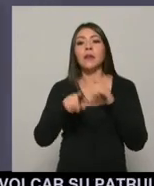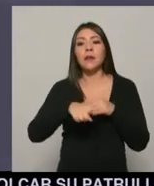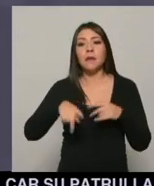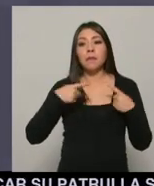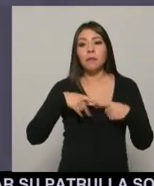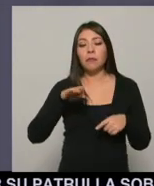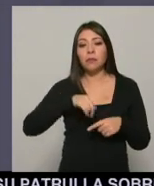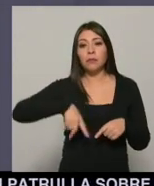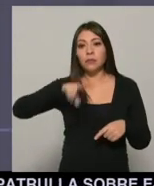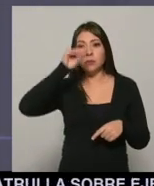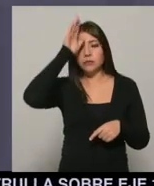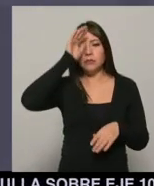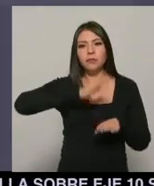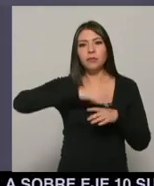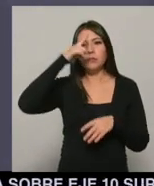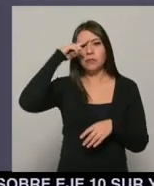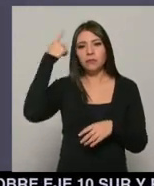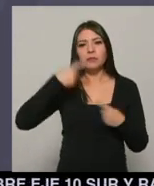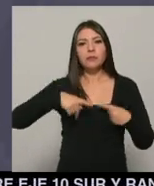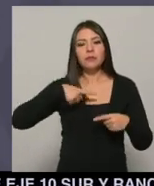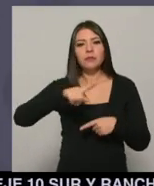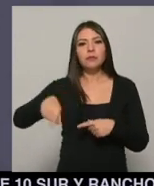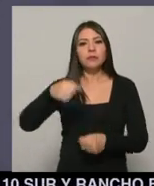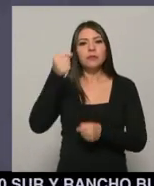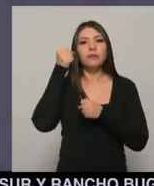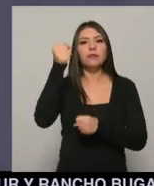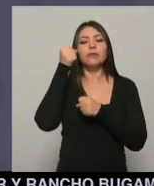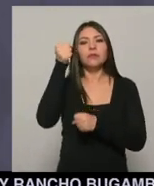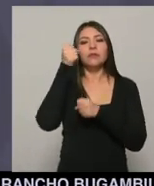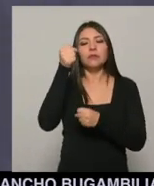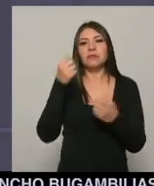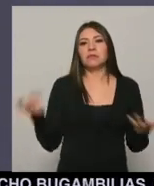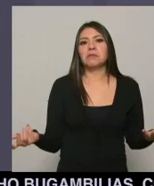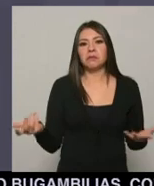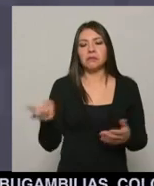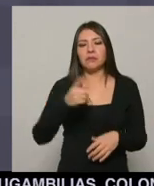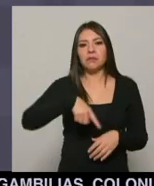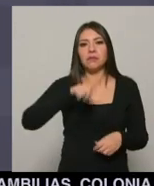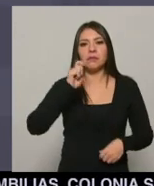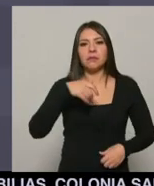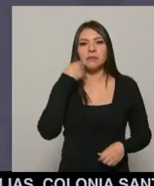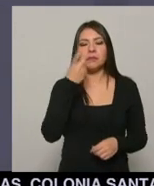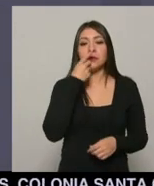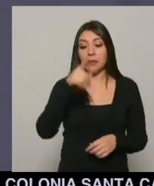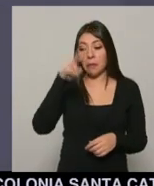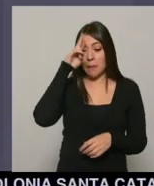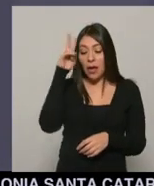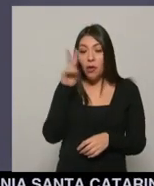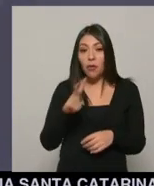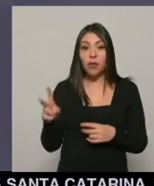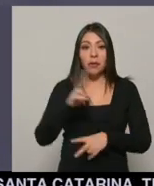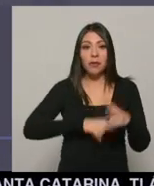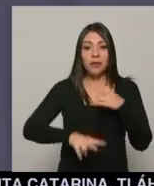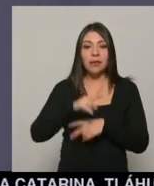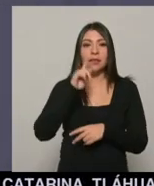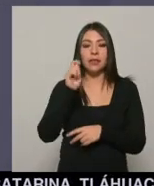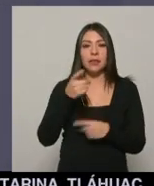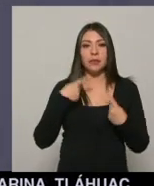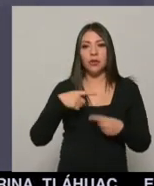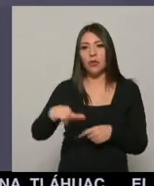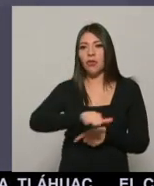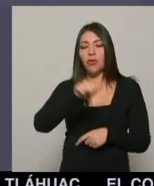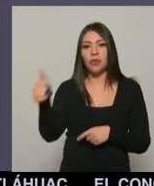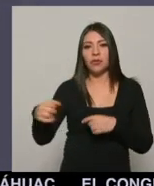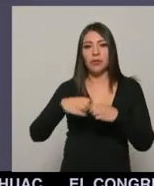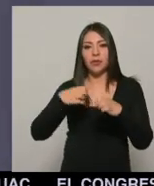fácil la protesta, y no hay la protesta. Significa que se magnifica por los adversarios